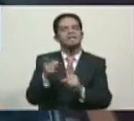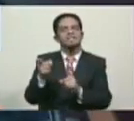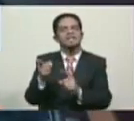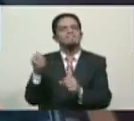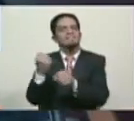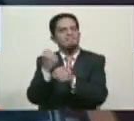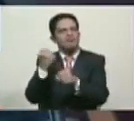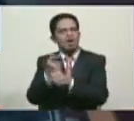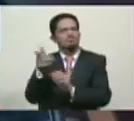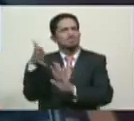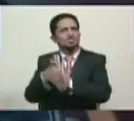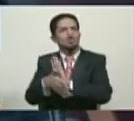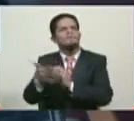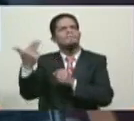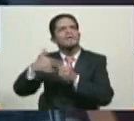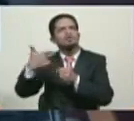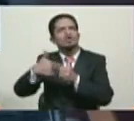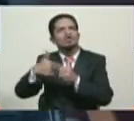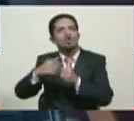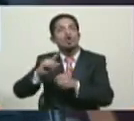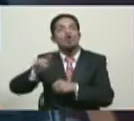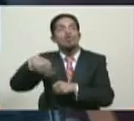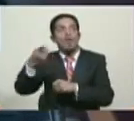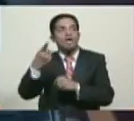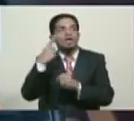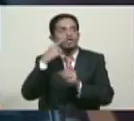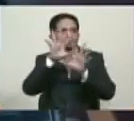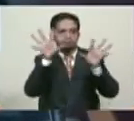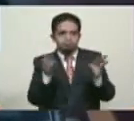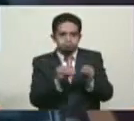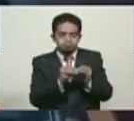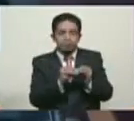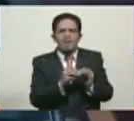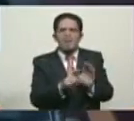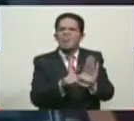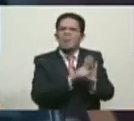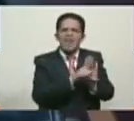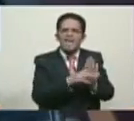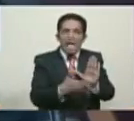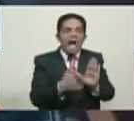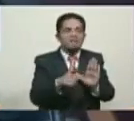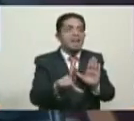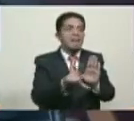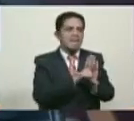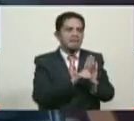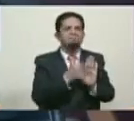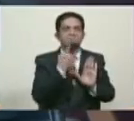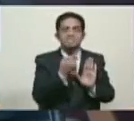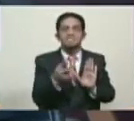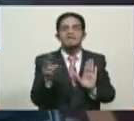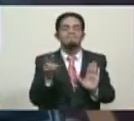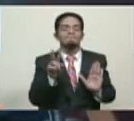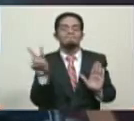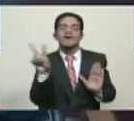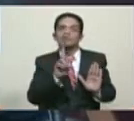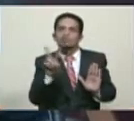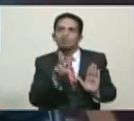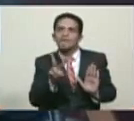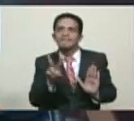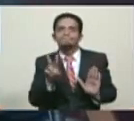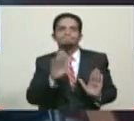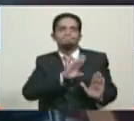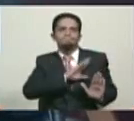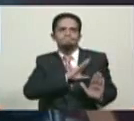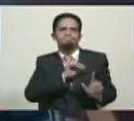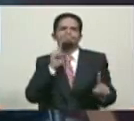trabajo final una ley que reservaba al Estado la industria y el comercio de los hidrocarburos y abría los caminos a una